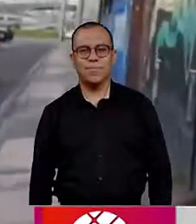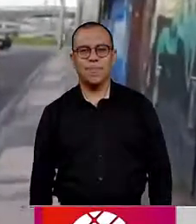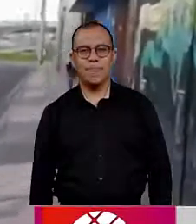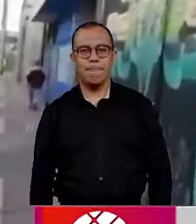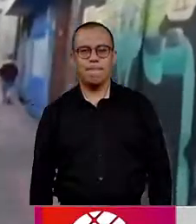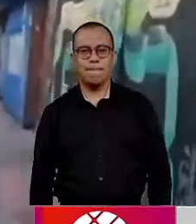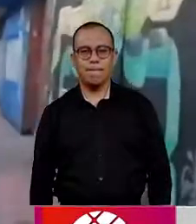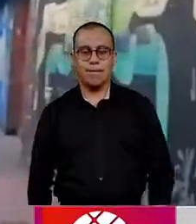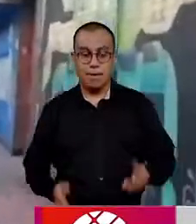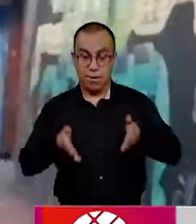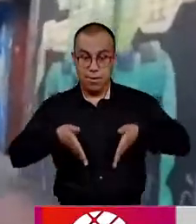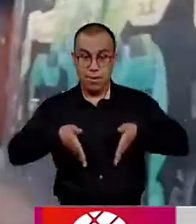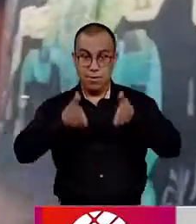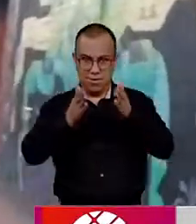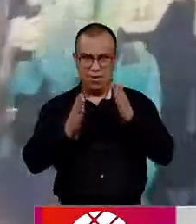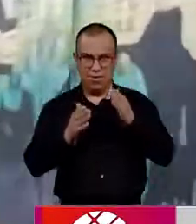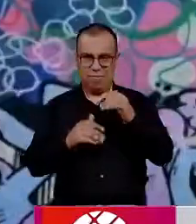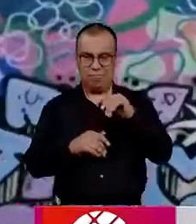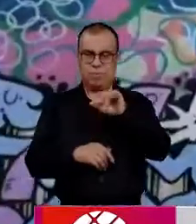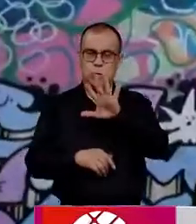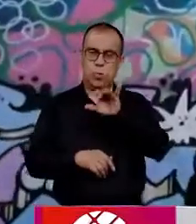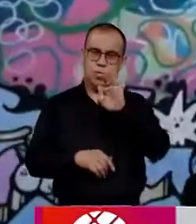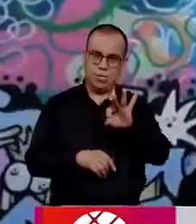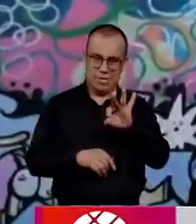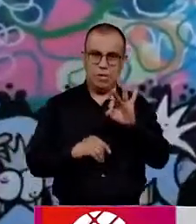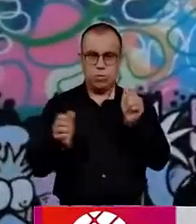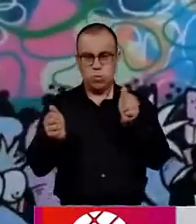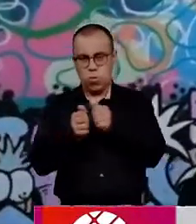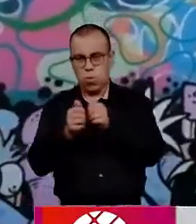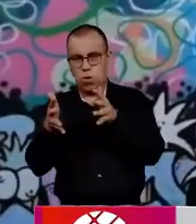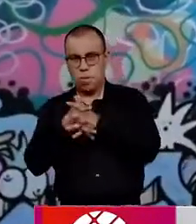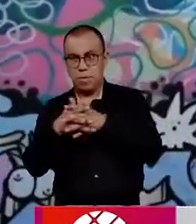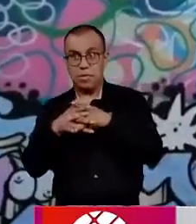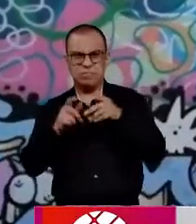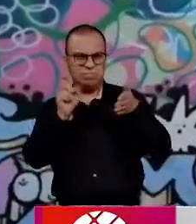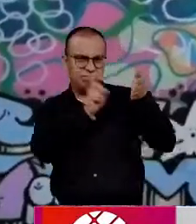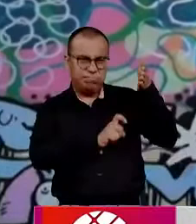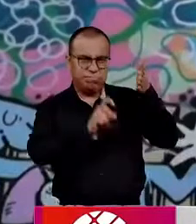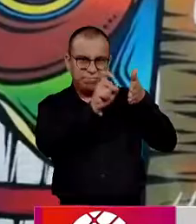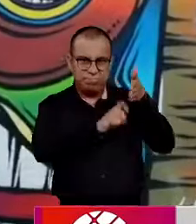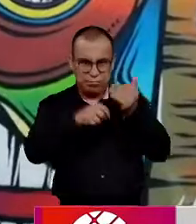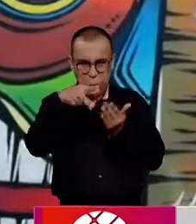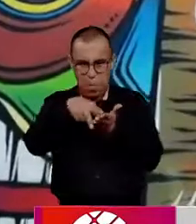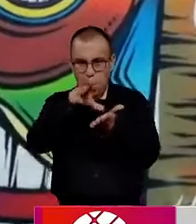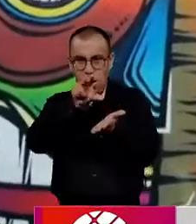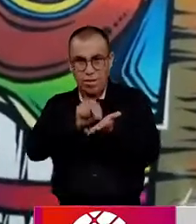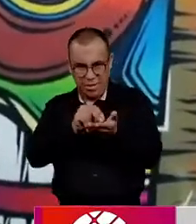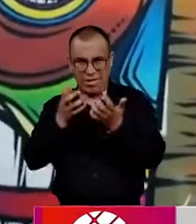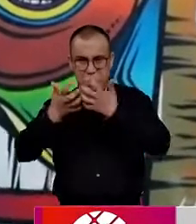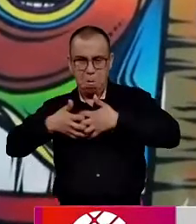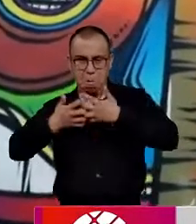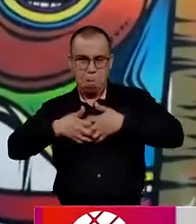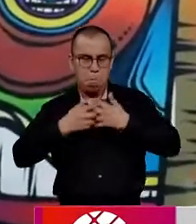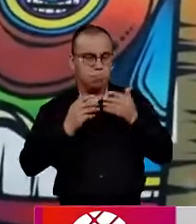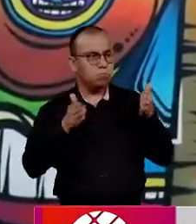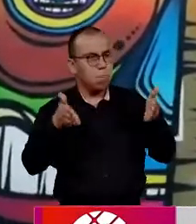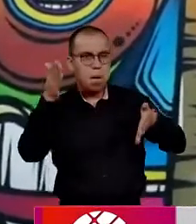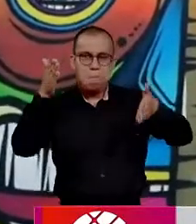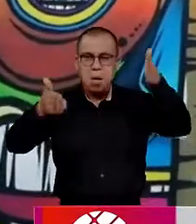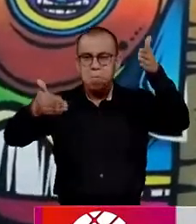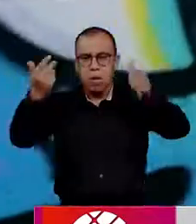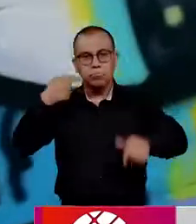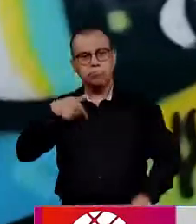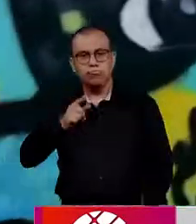Sobre la carrera 53 con Américas, en plena zona industrial de Puente Aranda, el arte al aire libre ocupa un